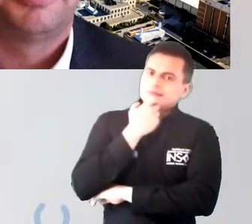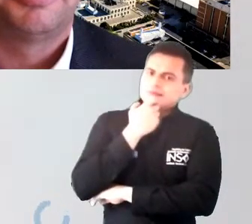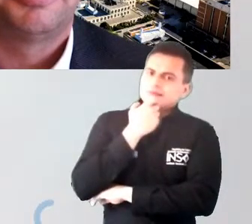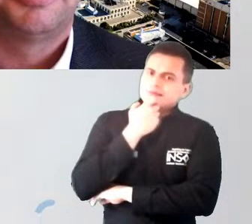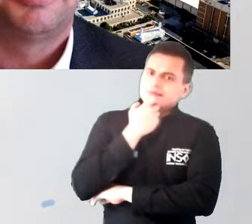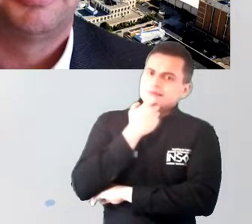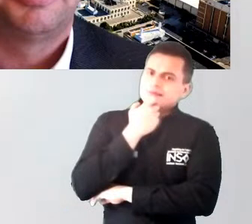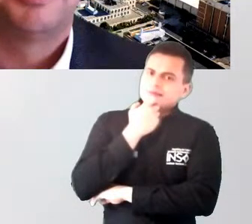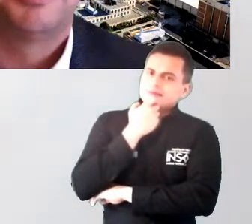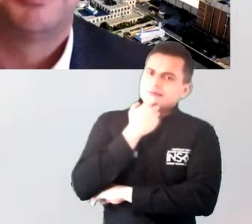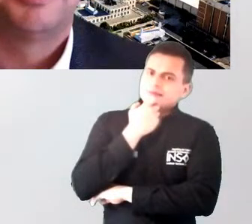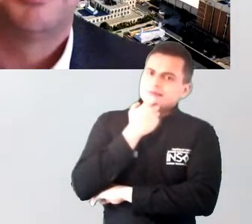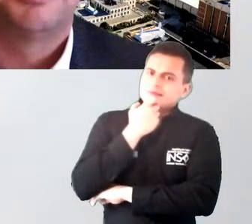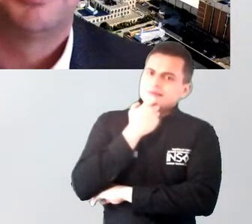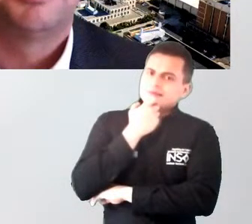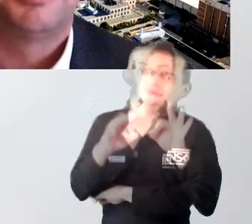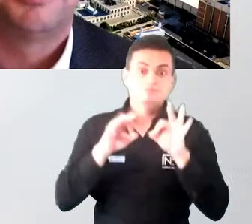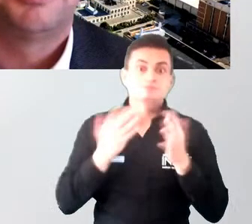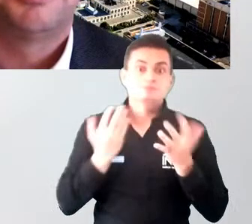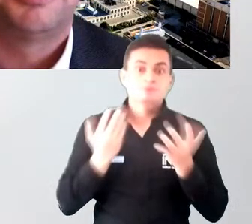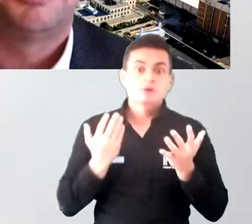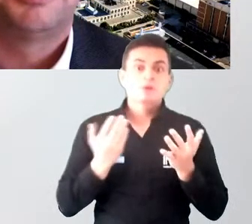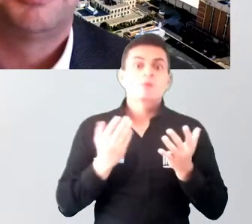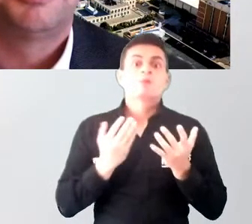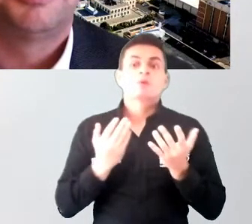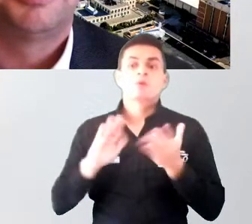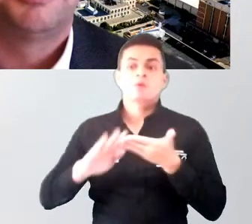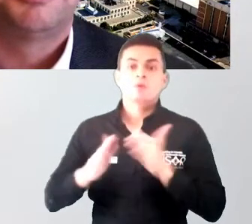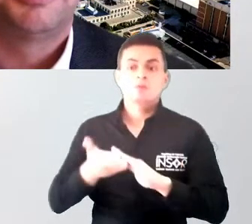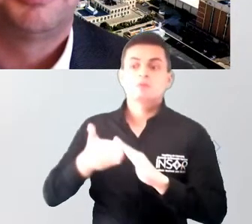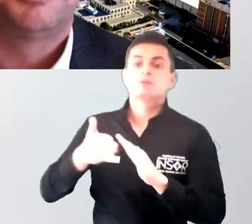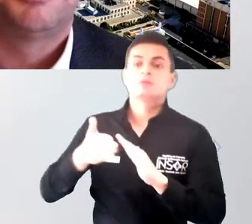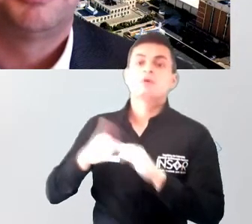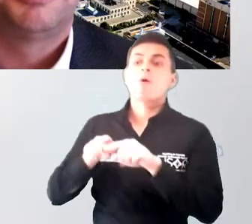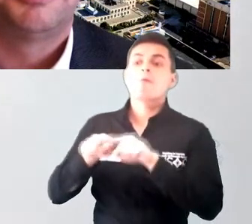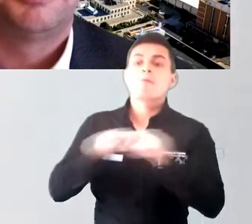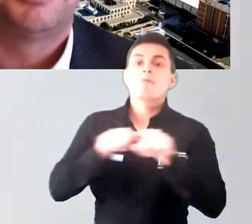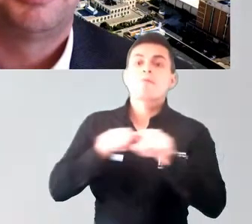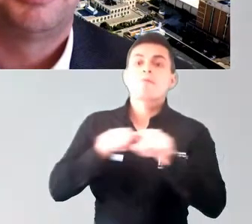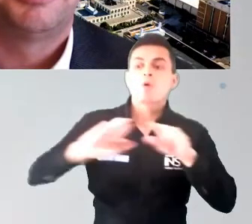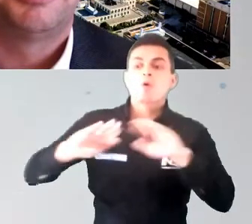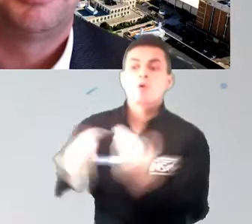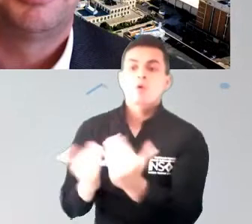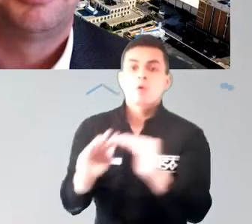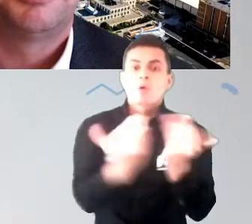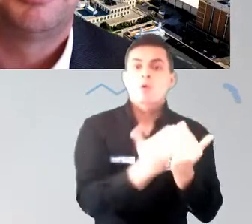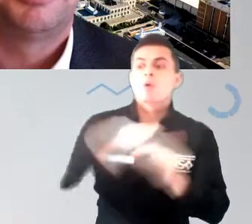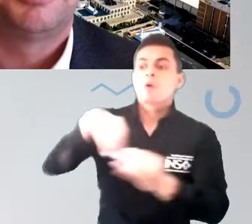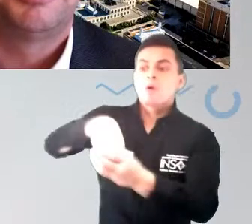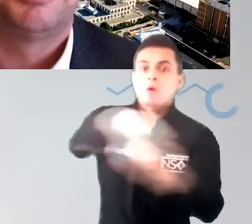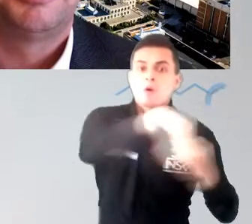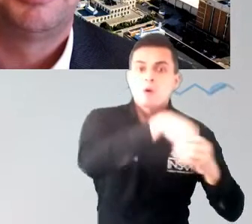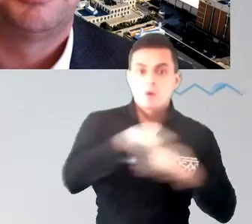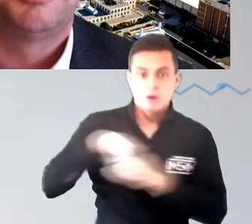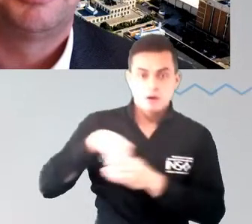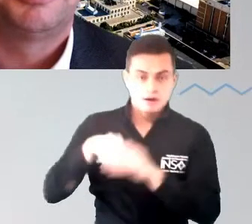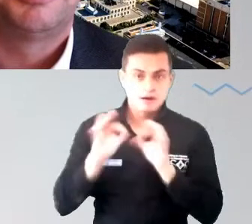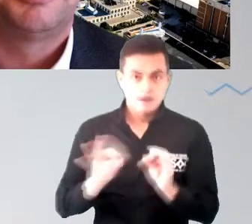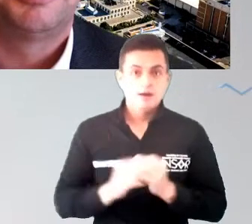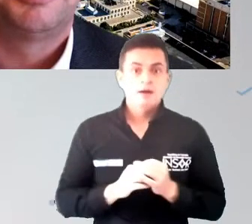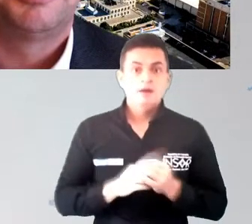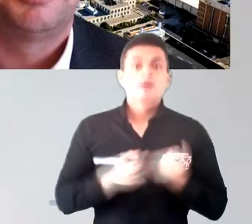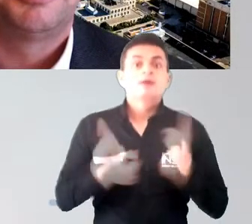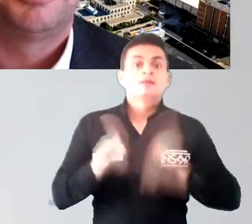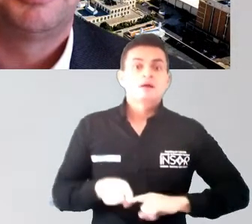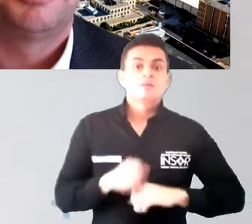por un lado, al interior de las comunidades de cada institución y por otro lado, entre las instituciones